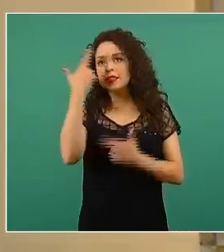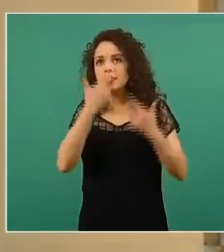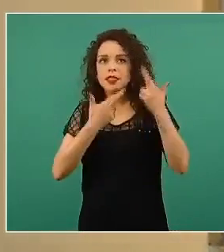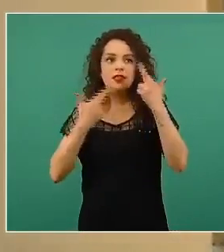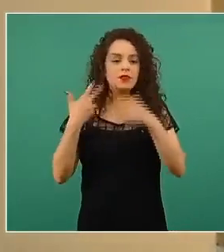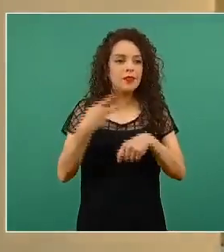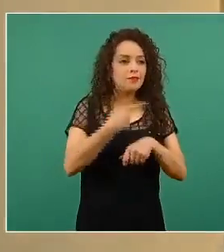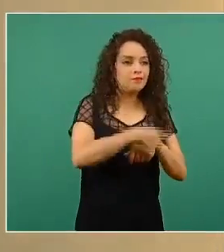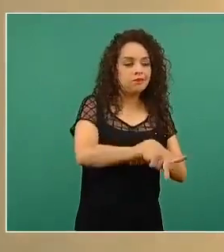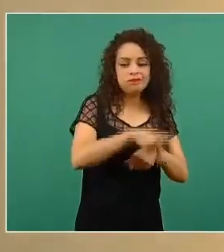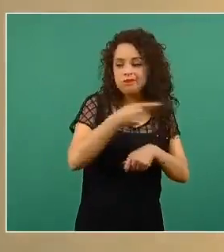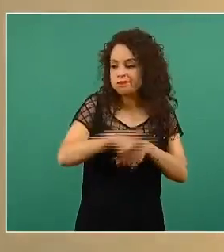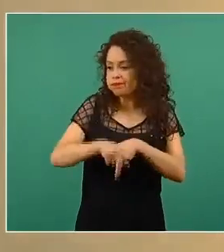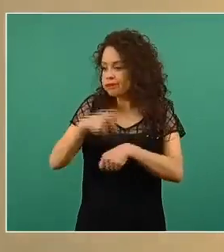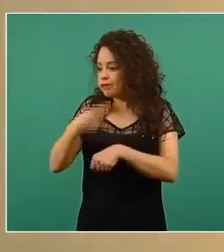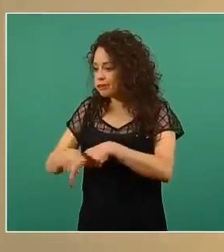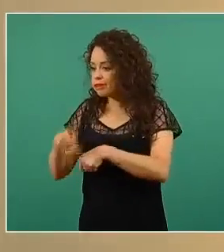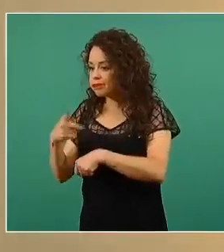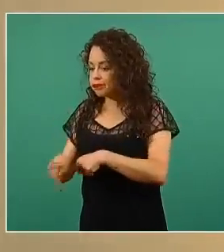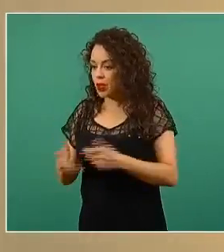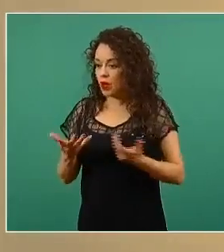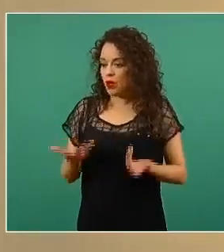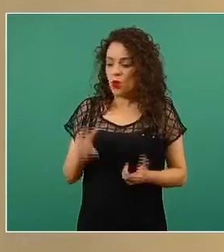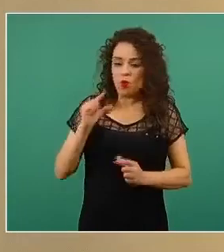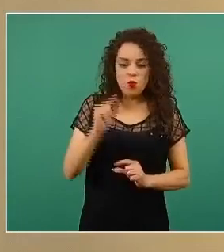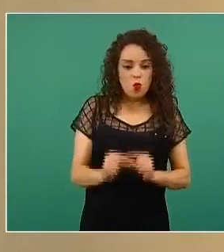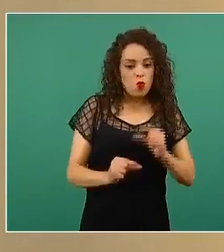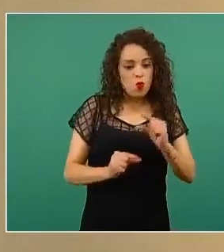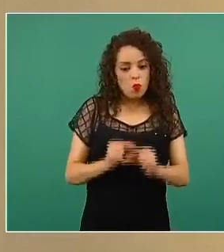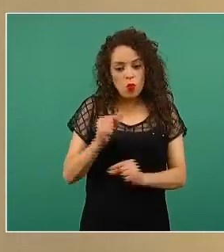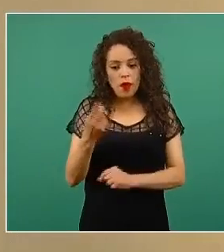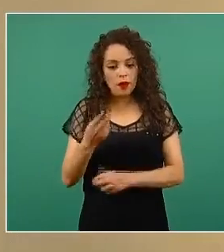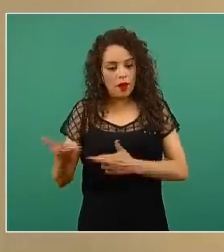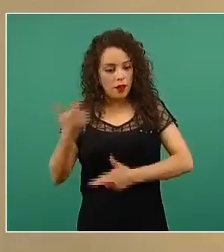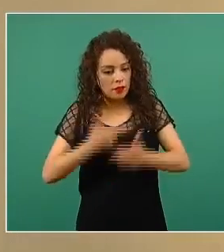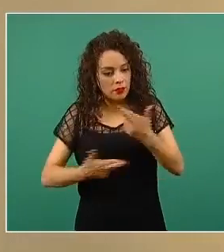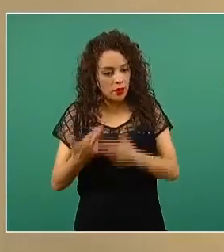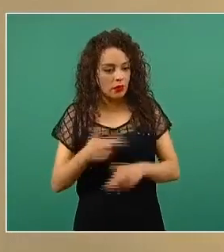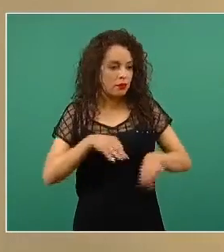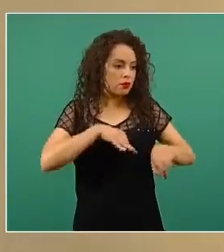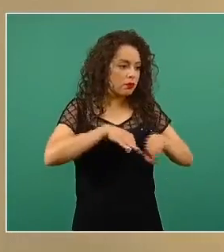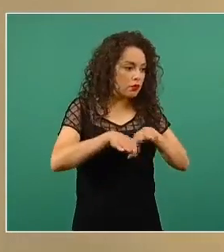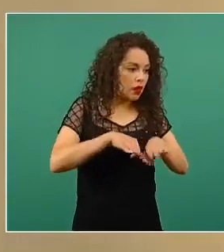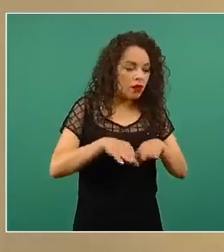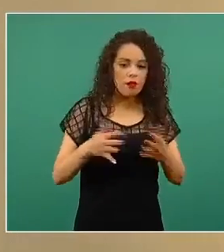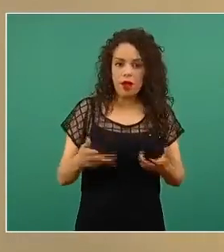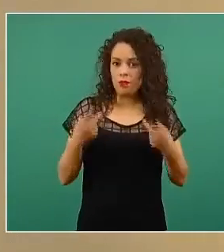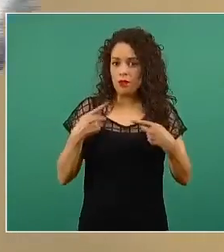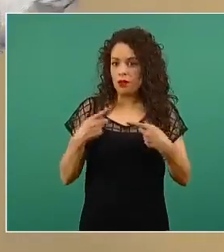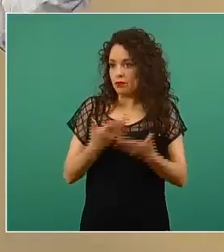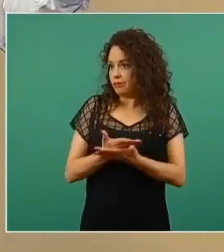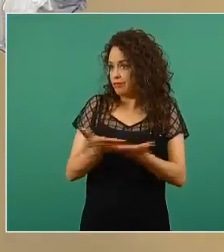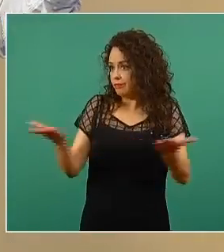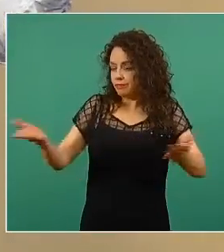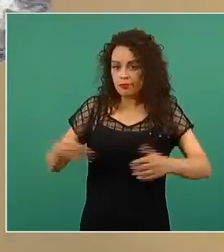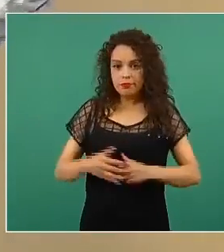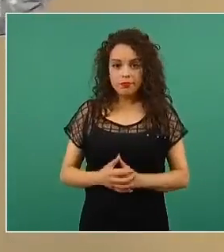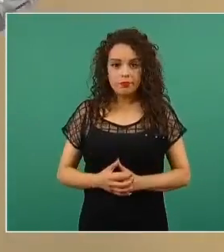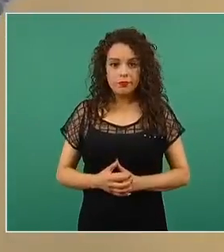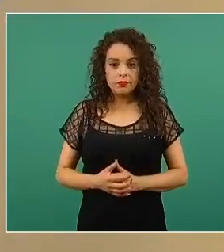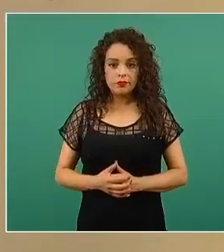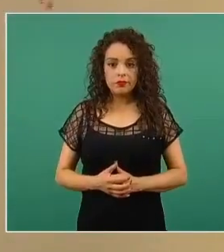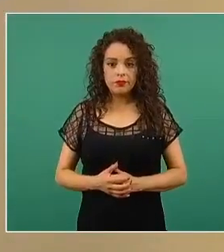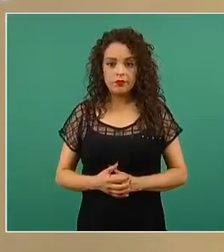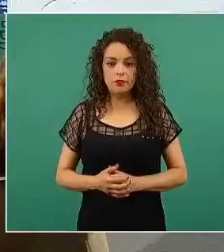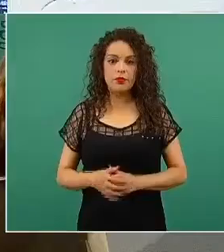que las personas tenían y cómo iban a ir regresando poco a poco a sus actividades laborales las personas? Este